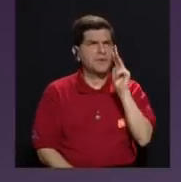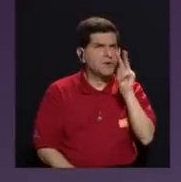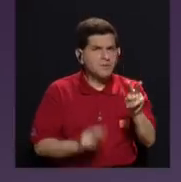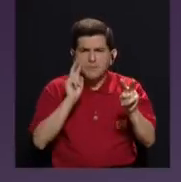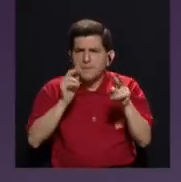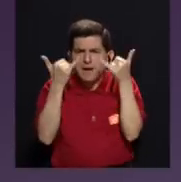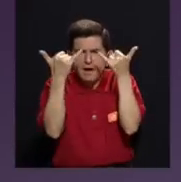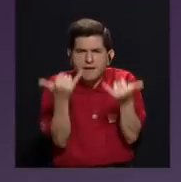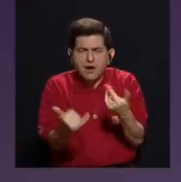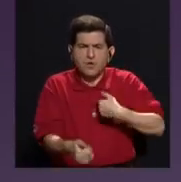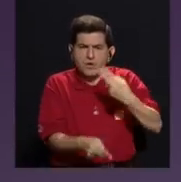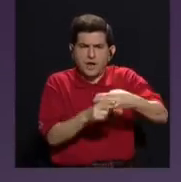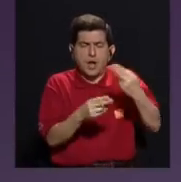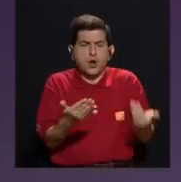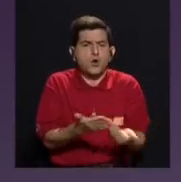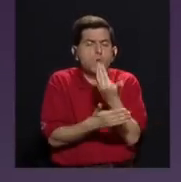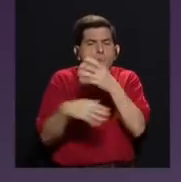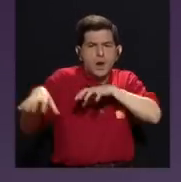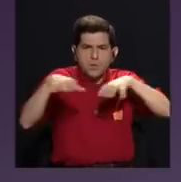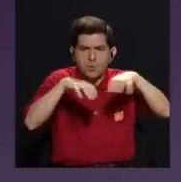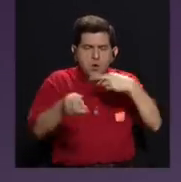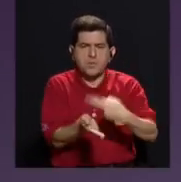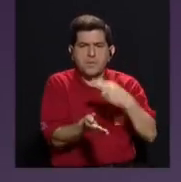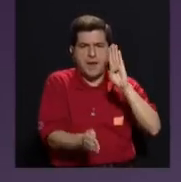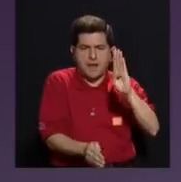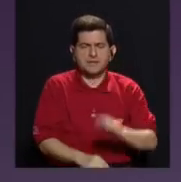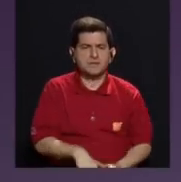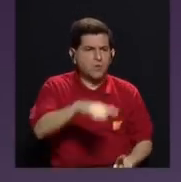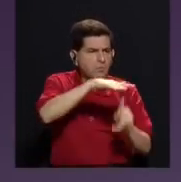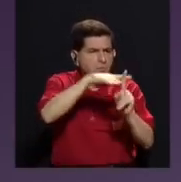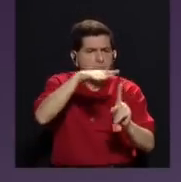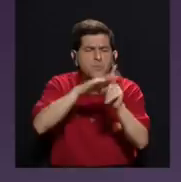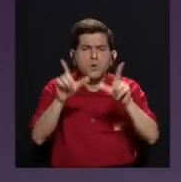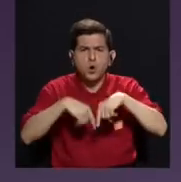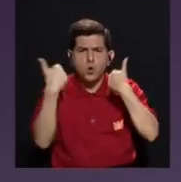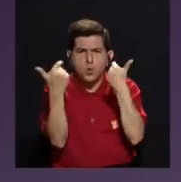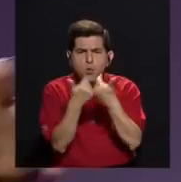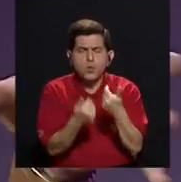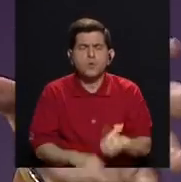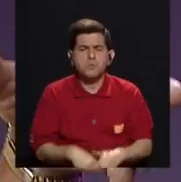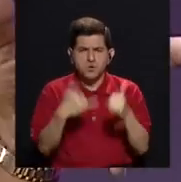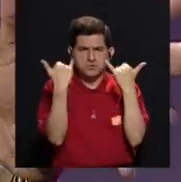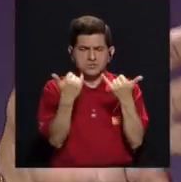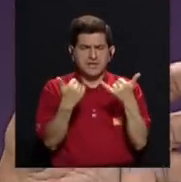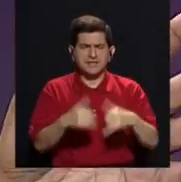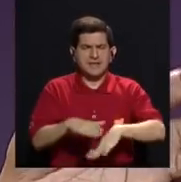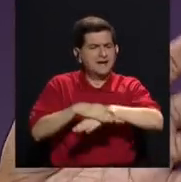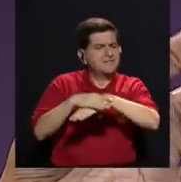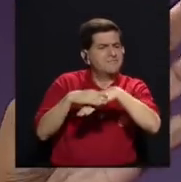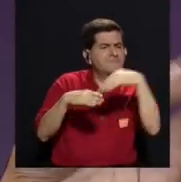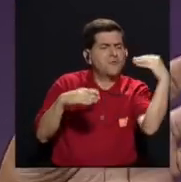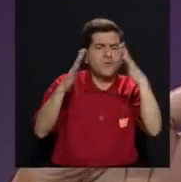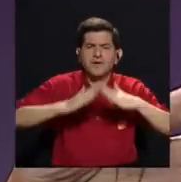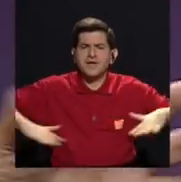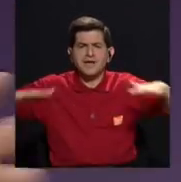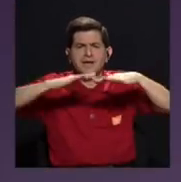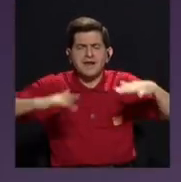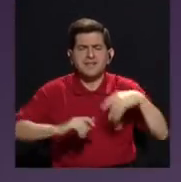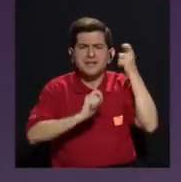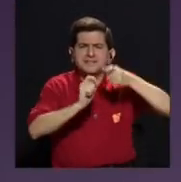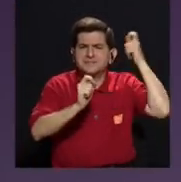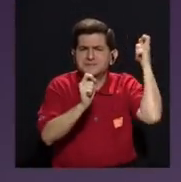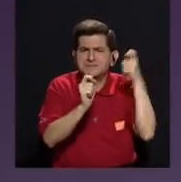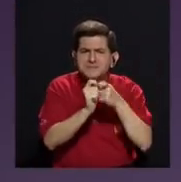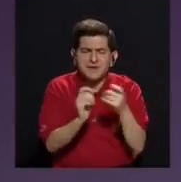ahora lo que yo denomino el movimiento de la bomba es la proliferación de grupos de bomba que ya se salen de un espacio muy particular